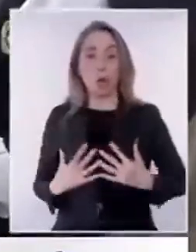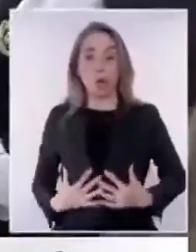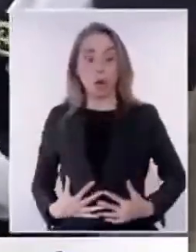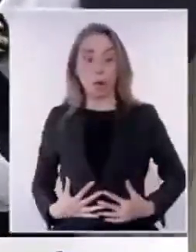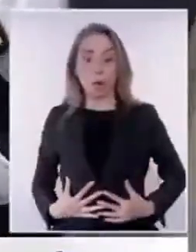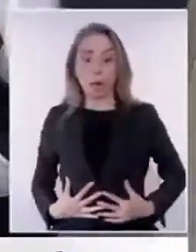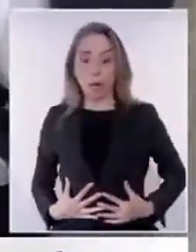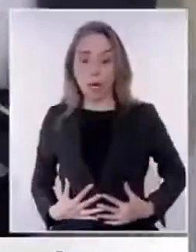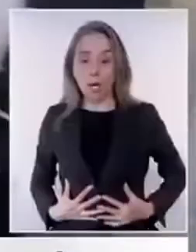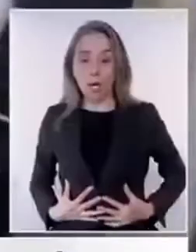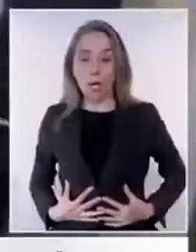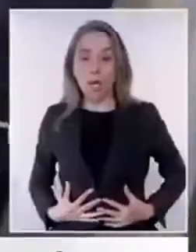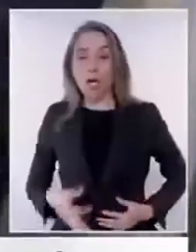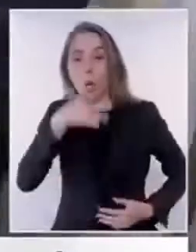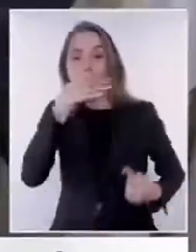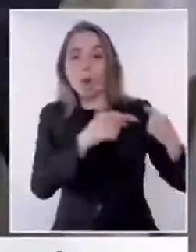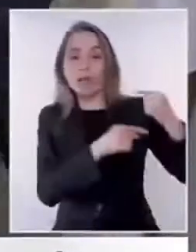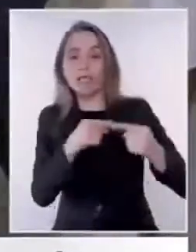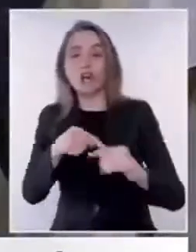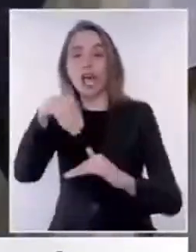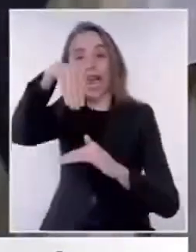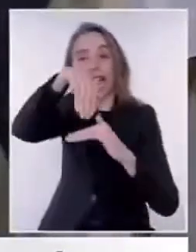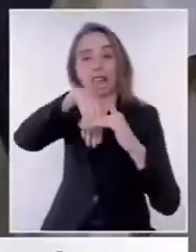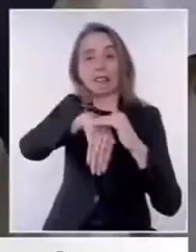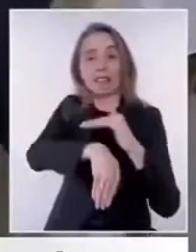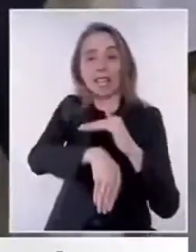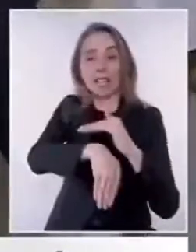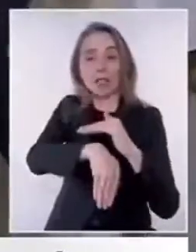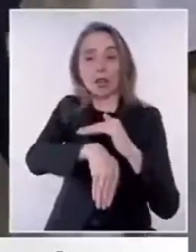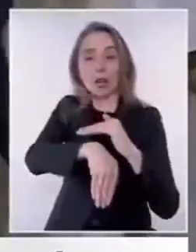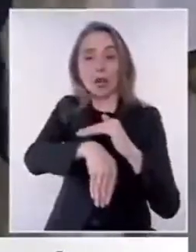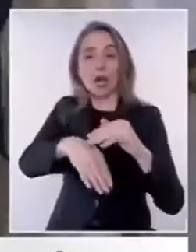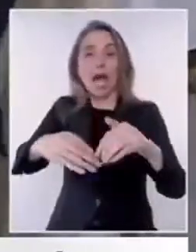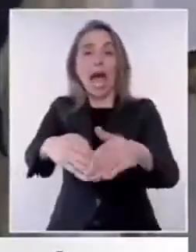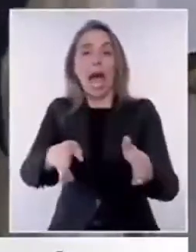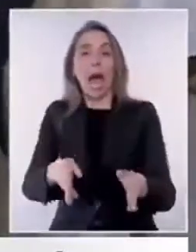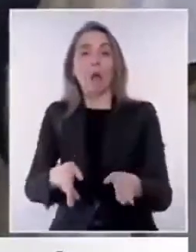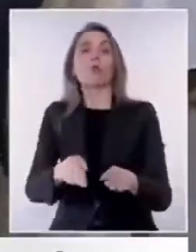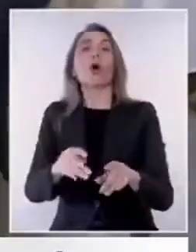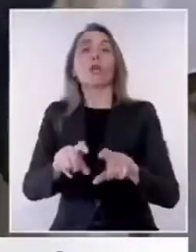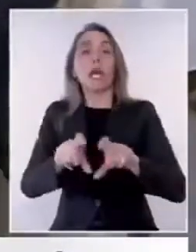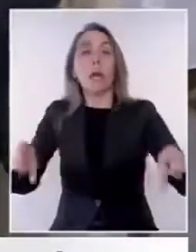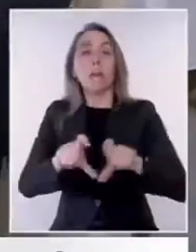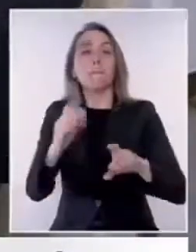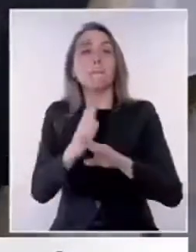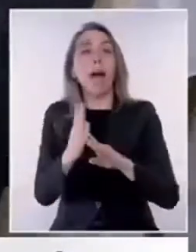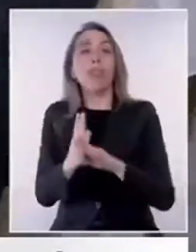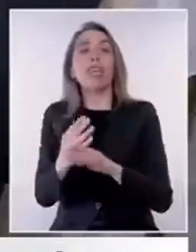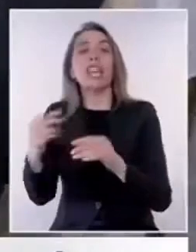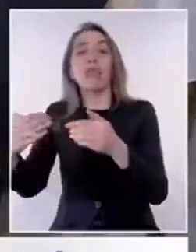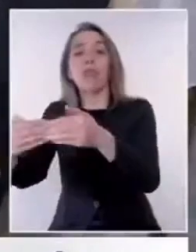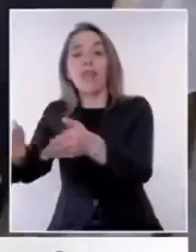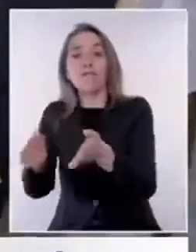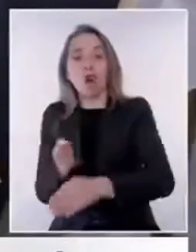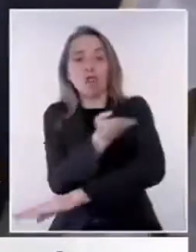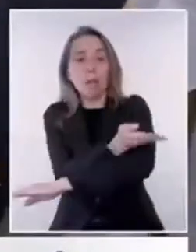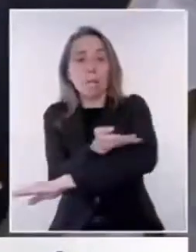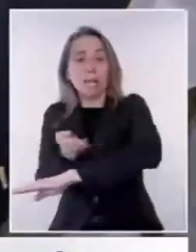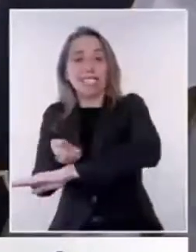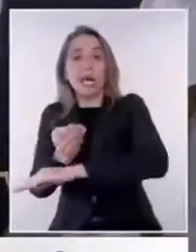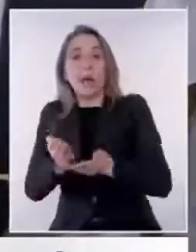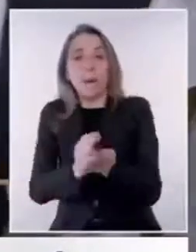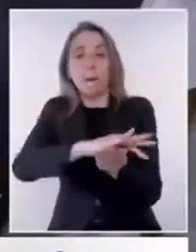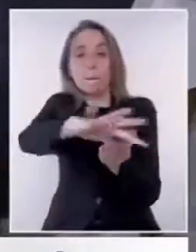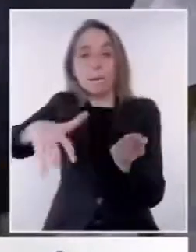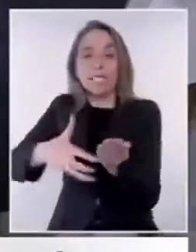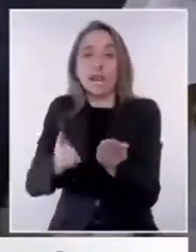dice el relato histórico que fueron enterrados con ataúdes de madera de bote. Los pescadores de la caleta de Iquique